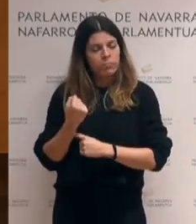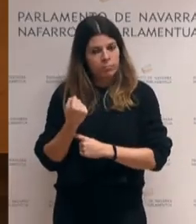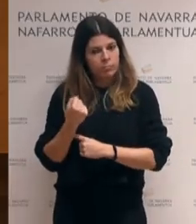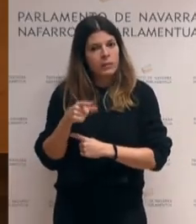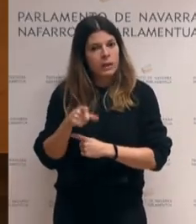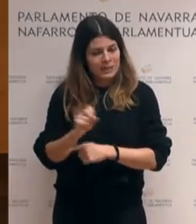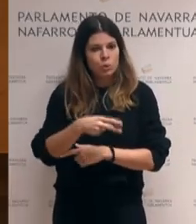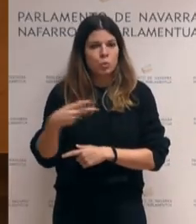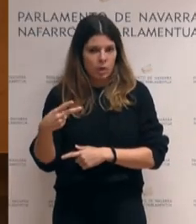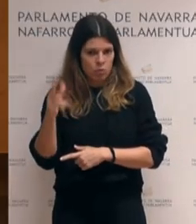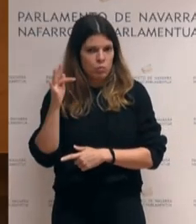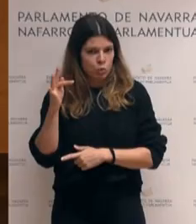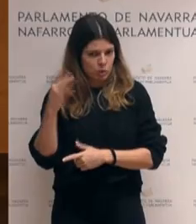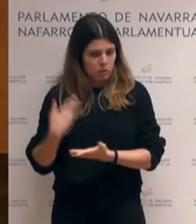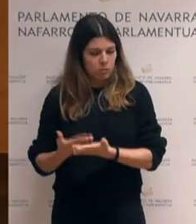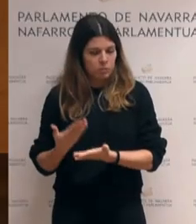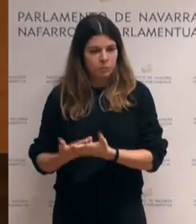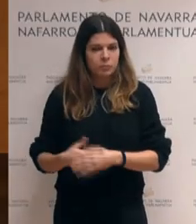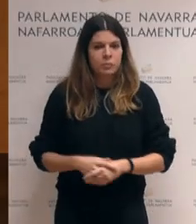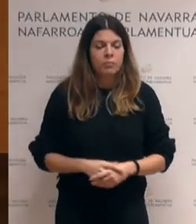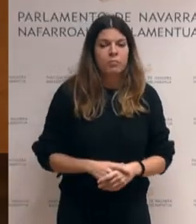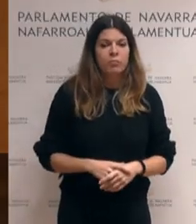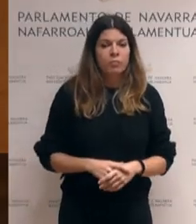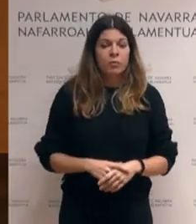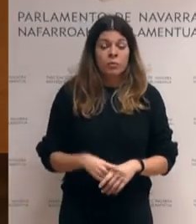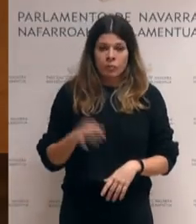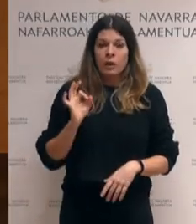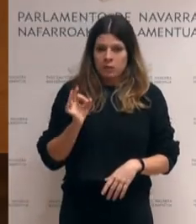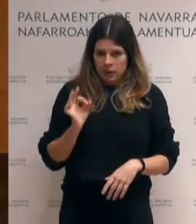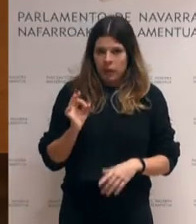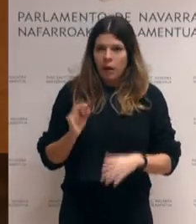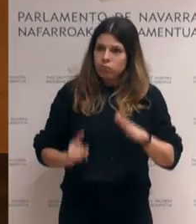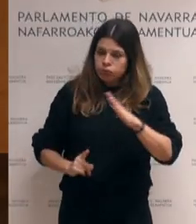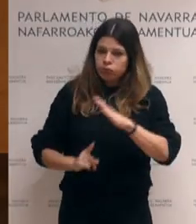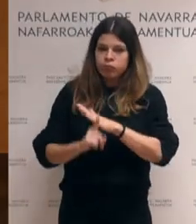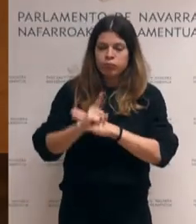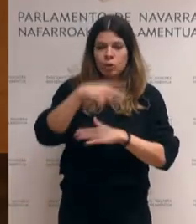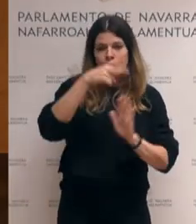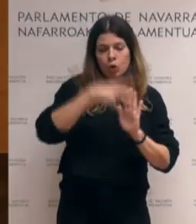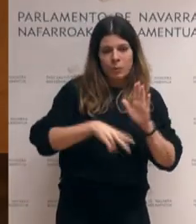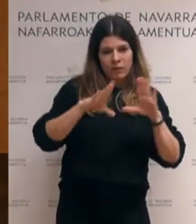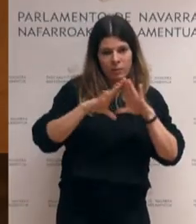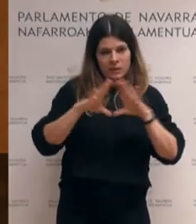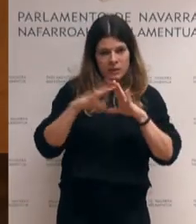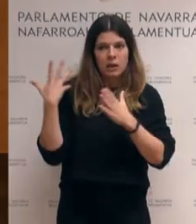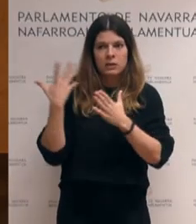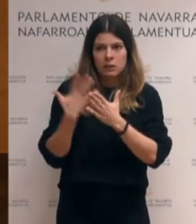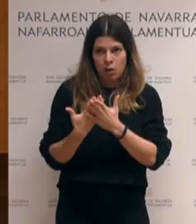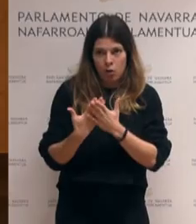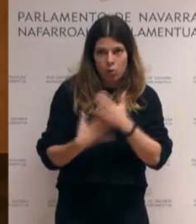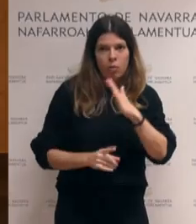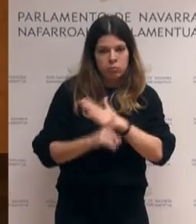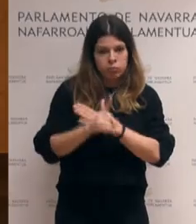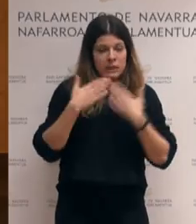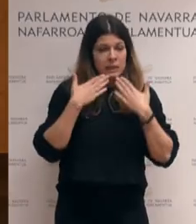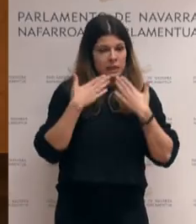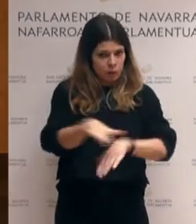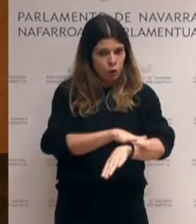buenos resultados Es evidente que ha habido un avance en las diferentes normas feministas eh con los gobiernos